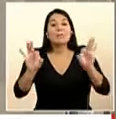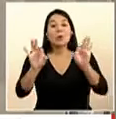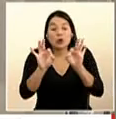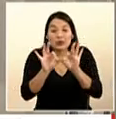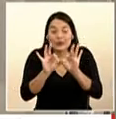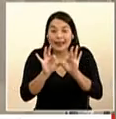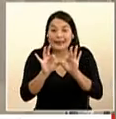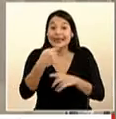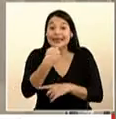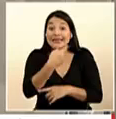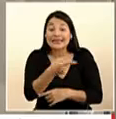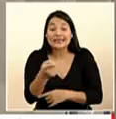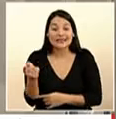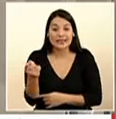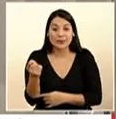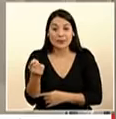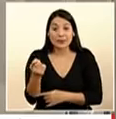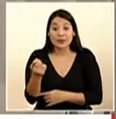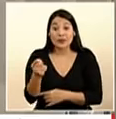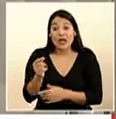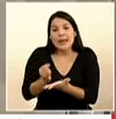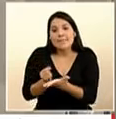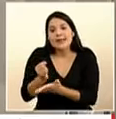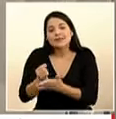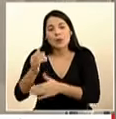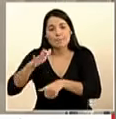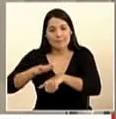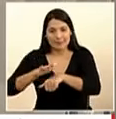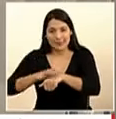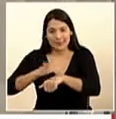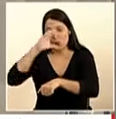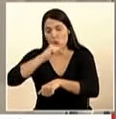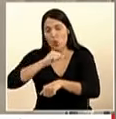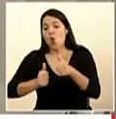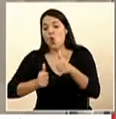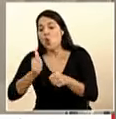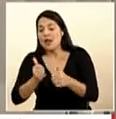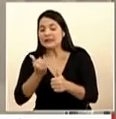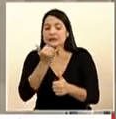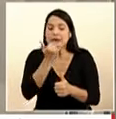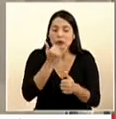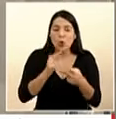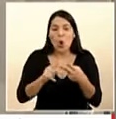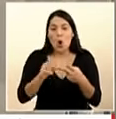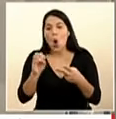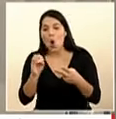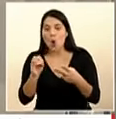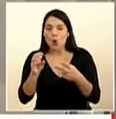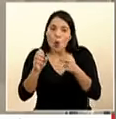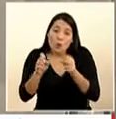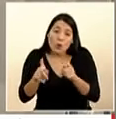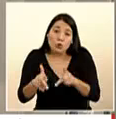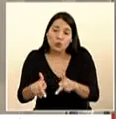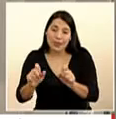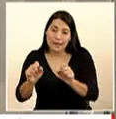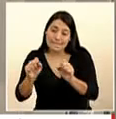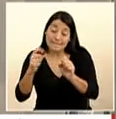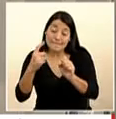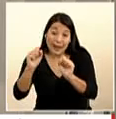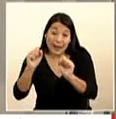obviamente tener claridad en cuáles fueron las debilidades o las oportunidades de mejora recordemos que estamos en una situación